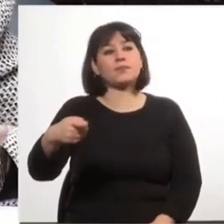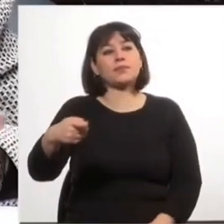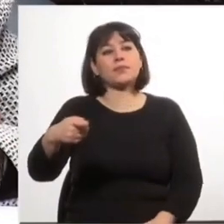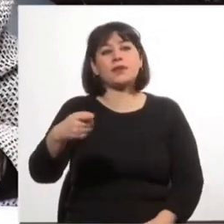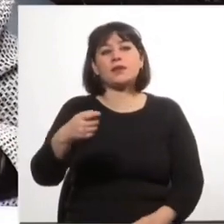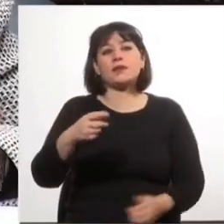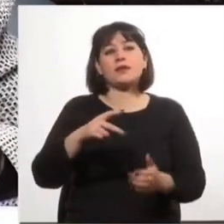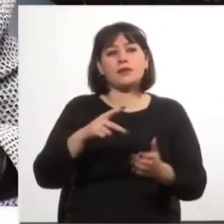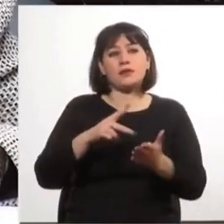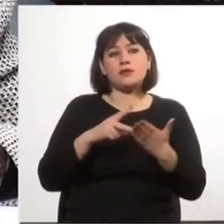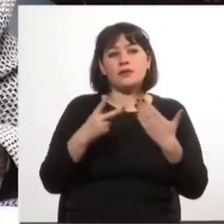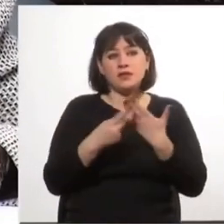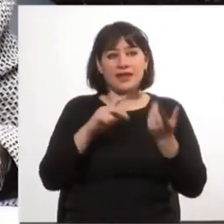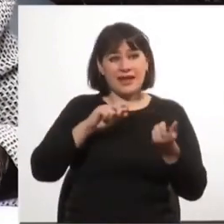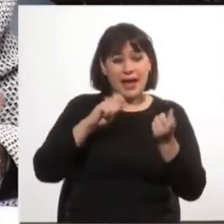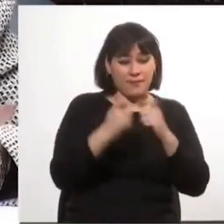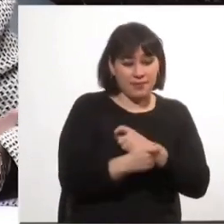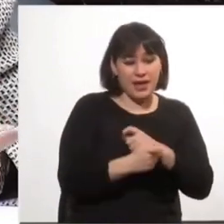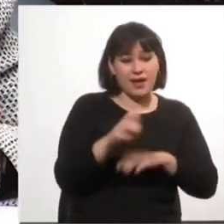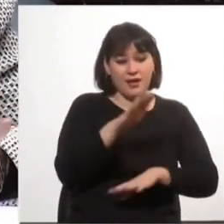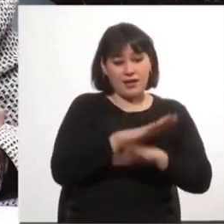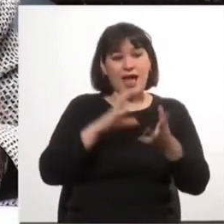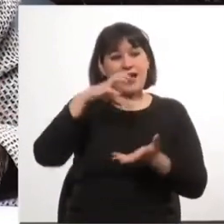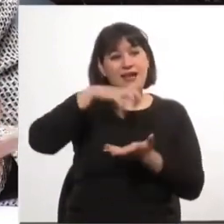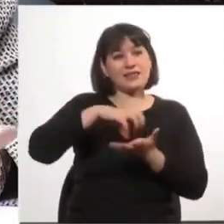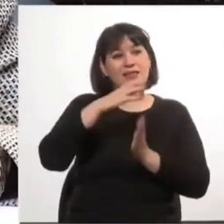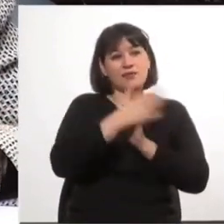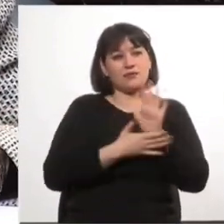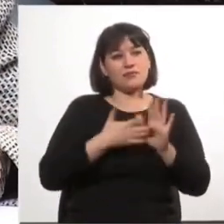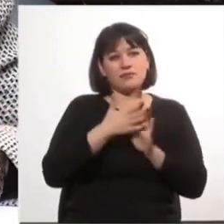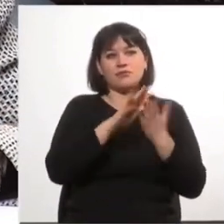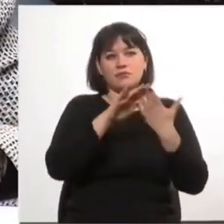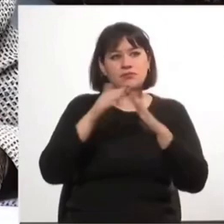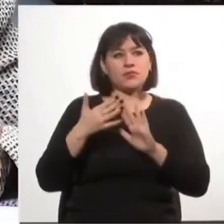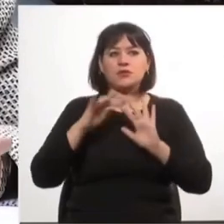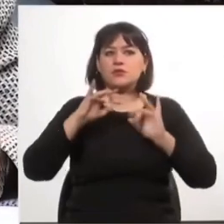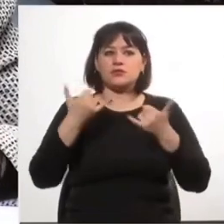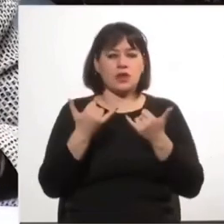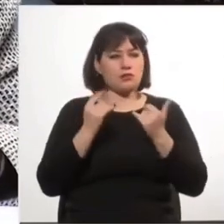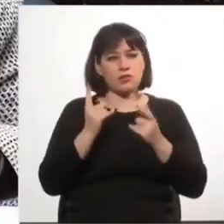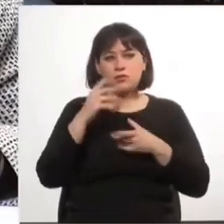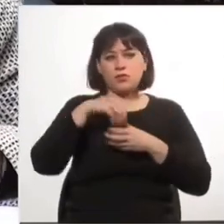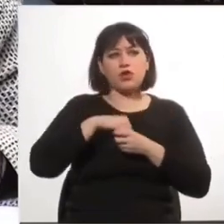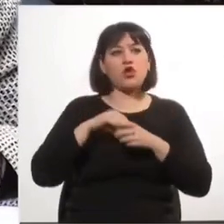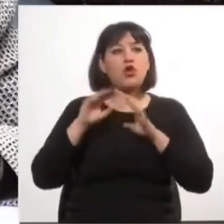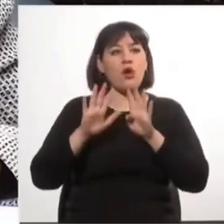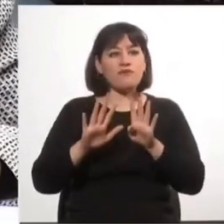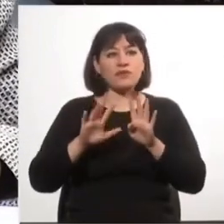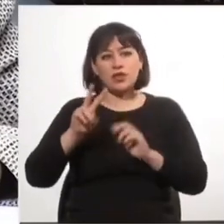las políticas de reestructura de la ANB ya habían adherido a la misma, el